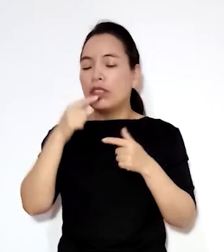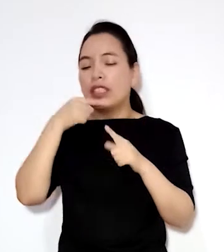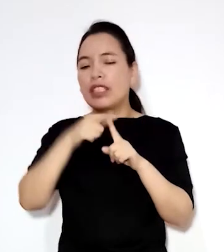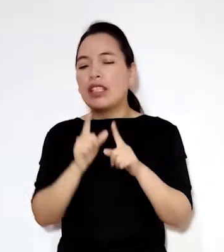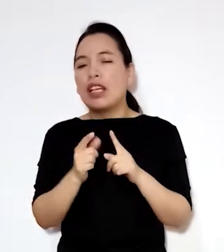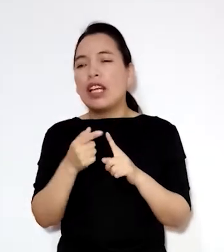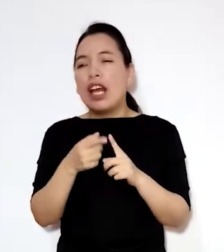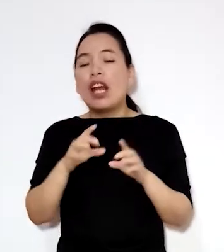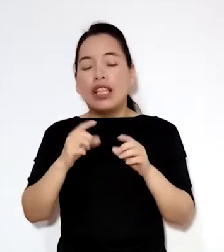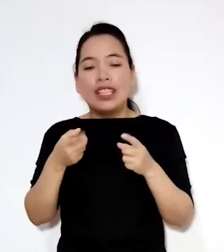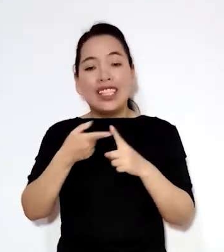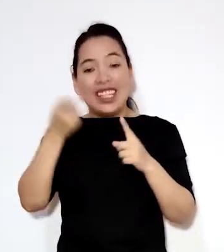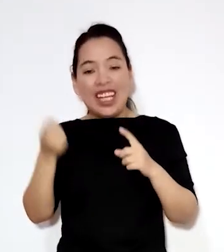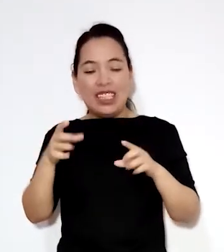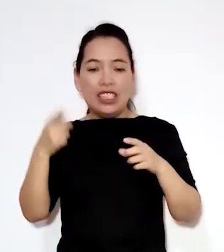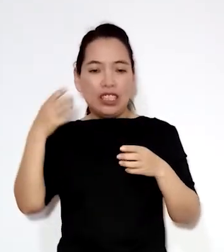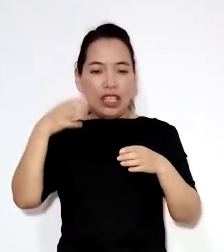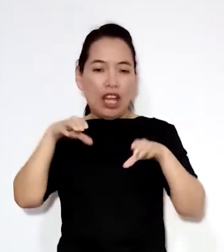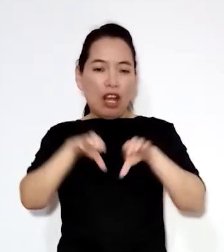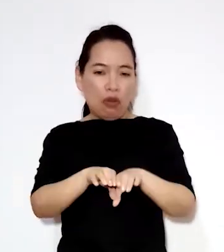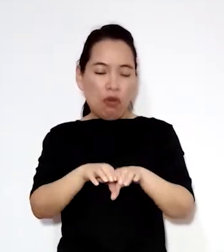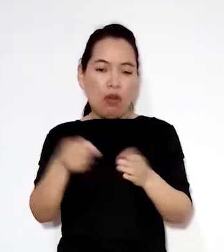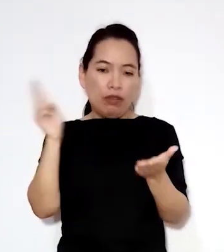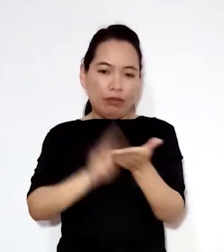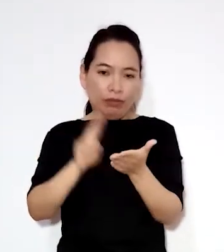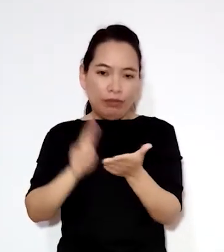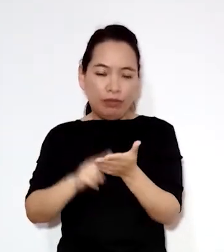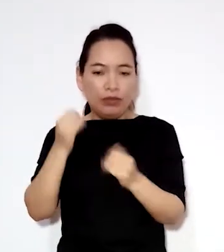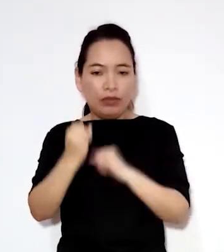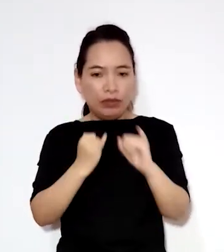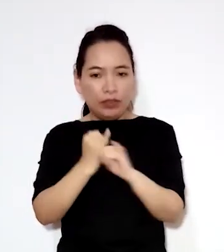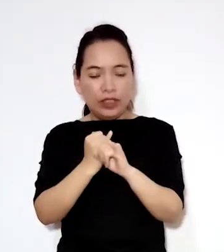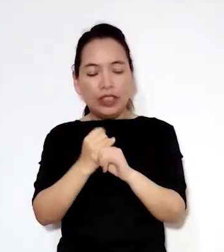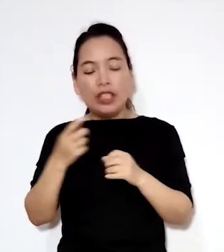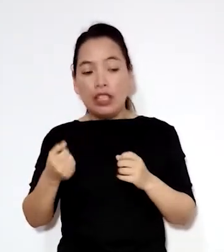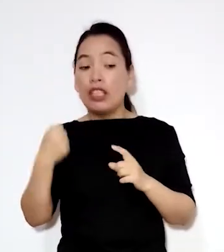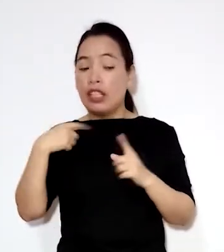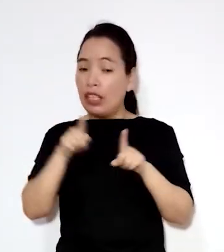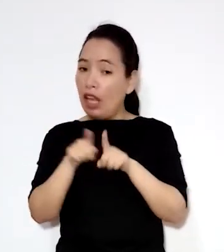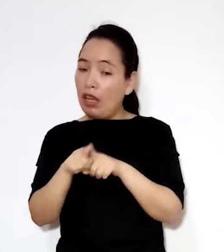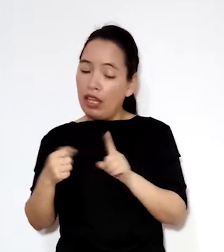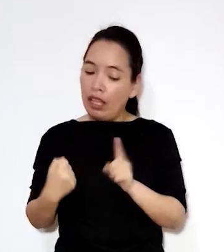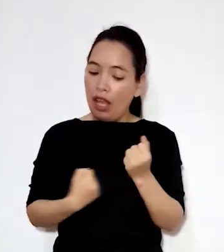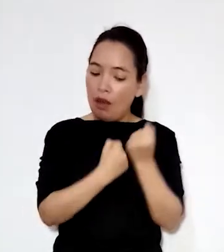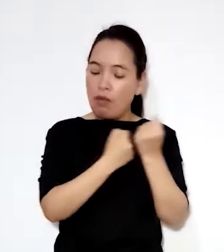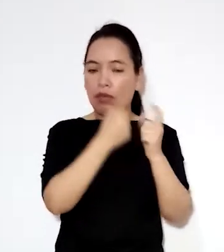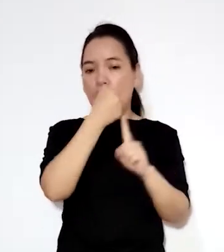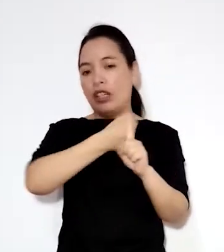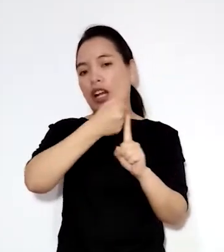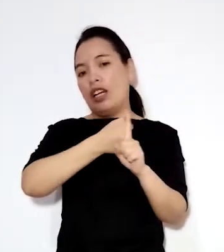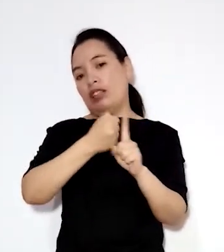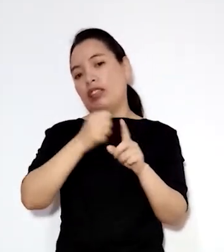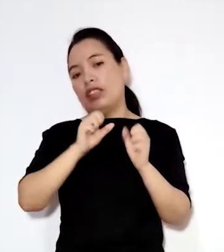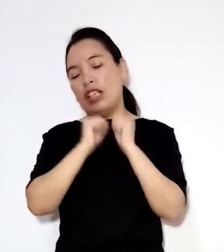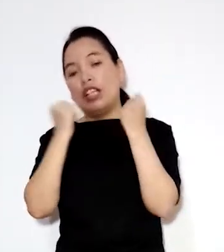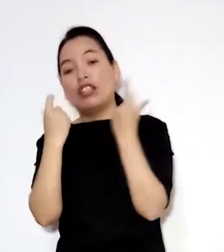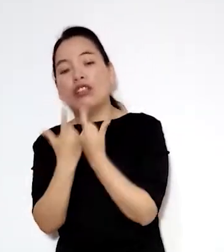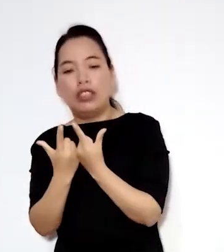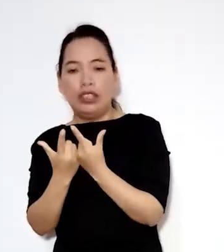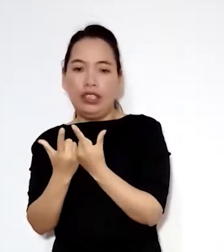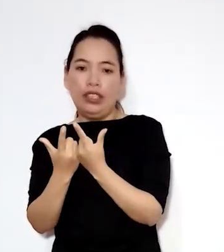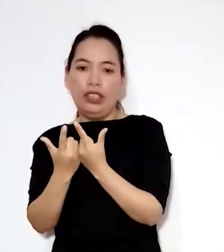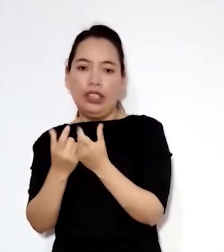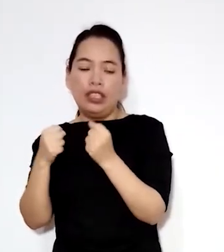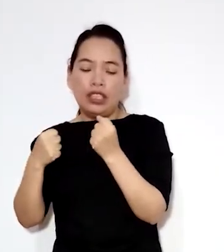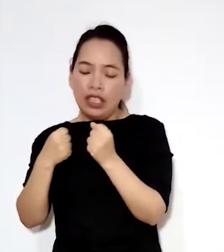de la convención, y se atribuye a la lucha y presión de las comunidades de la sociedad en general.